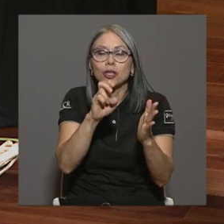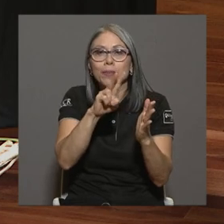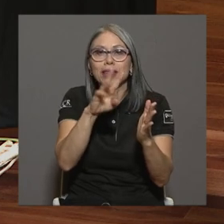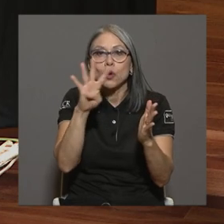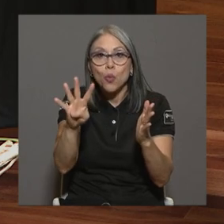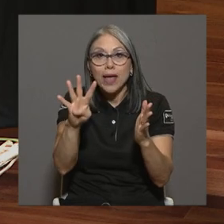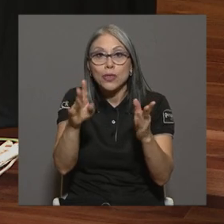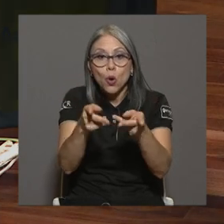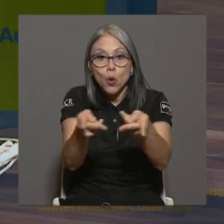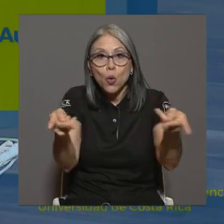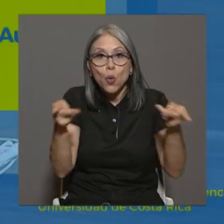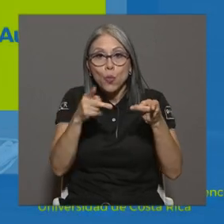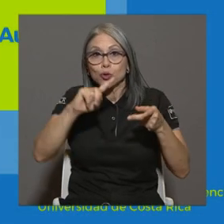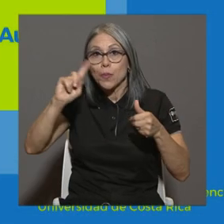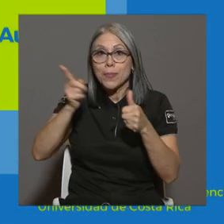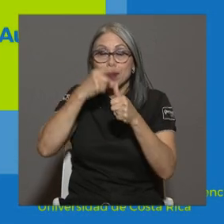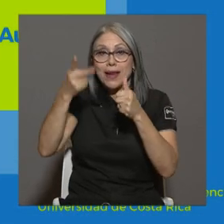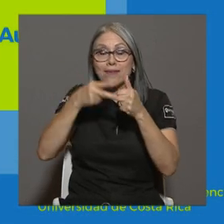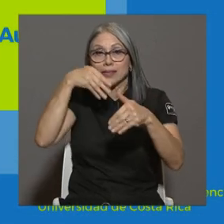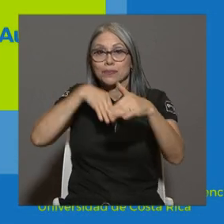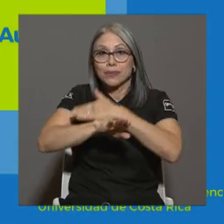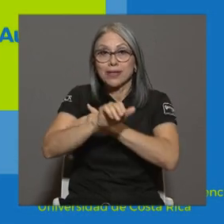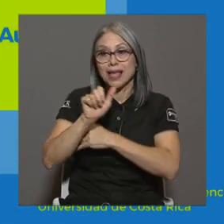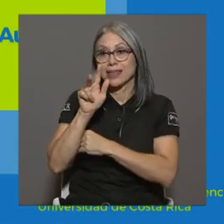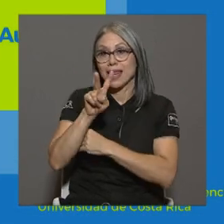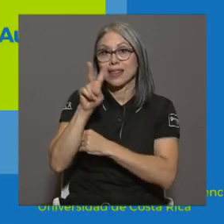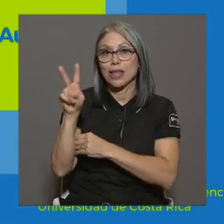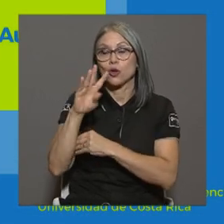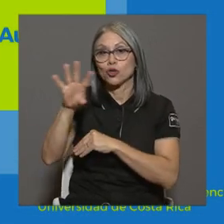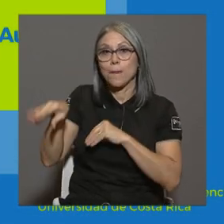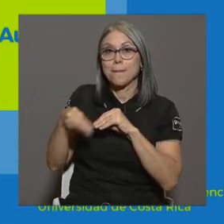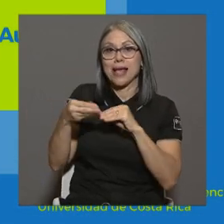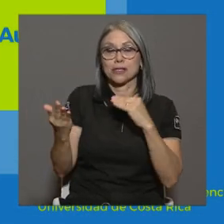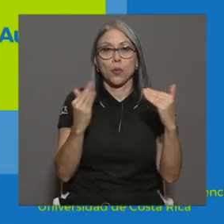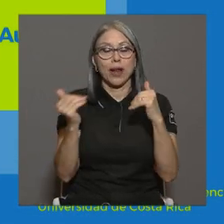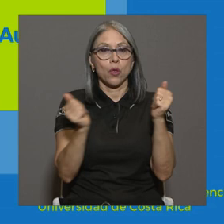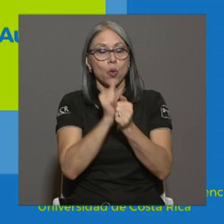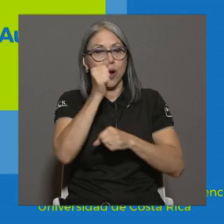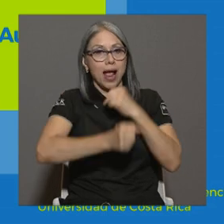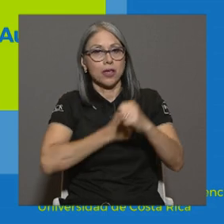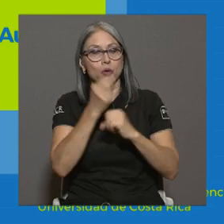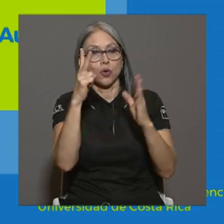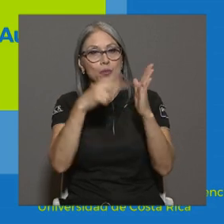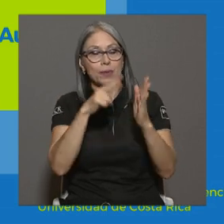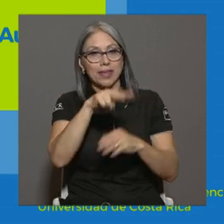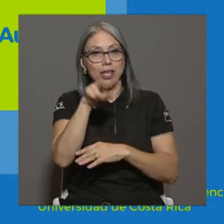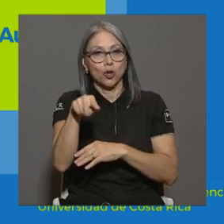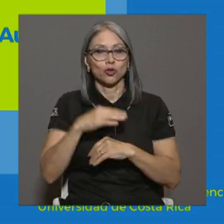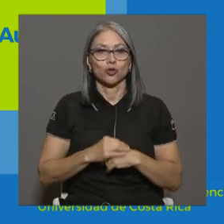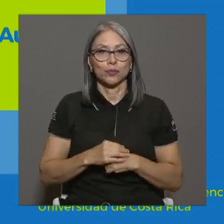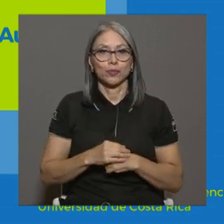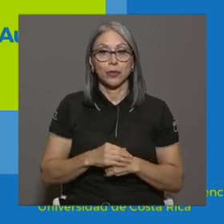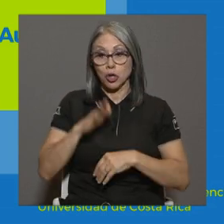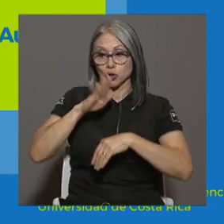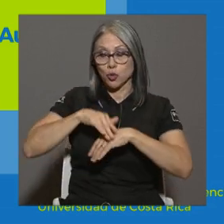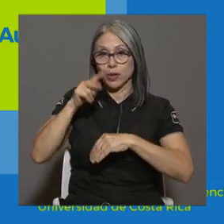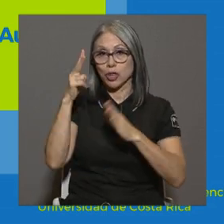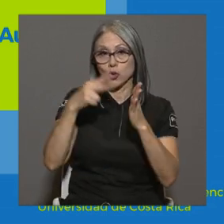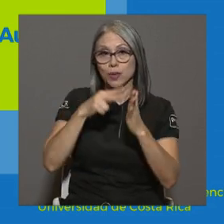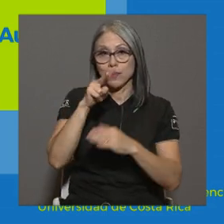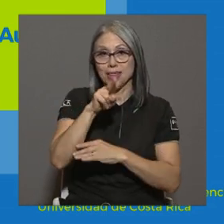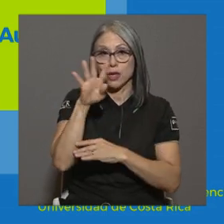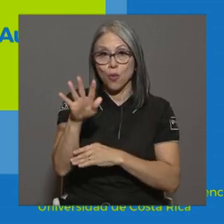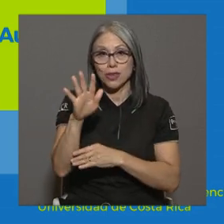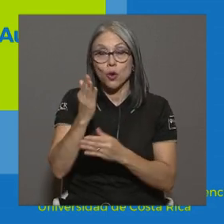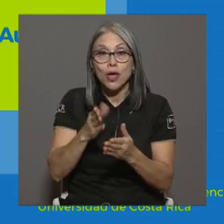ingreso, 32 más que en el 2022. En cuanto al 2024, se publicó